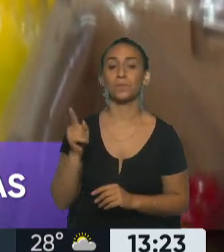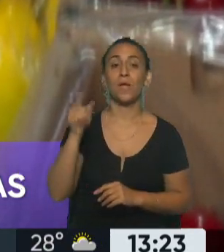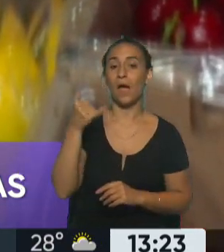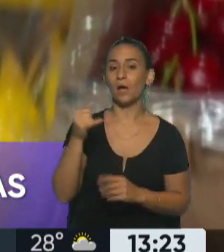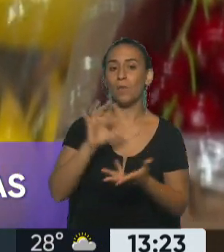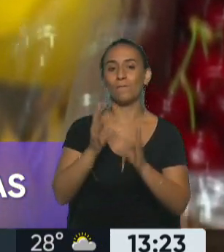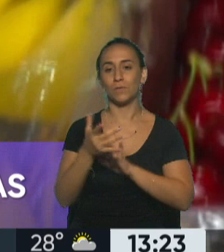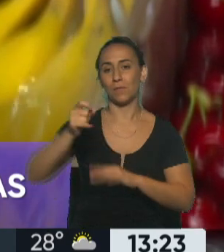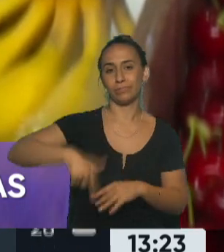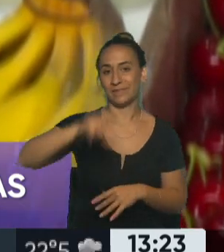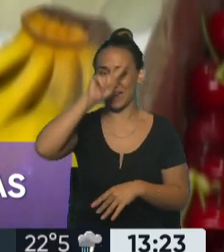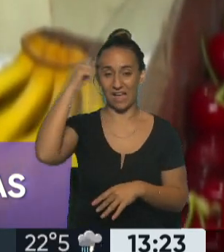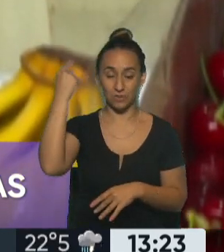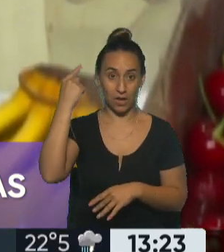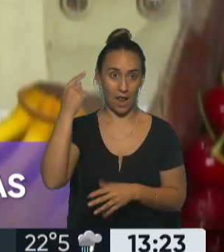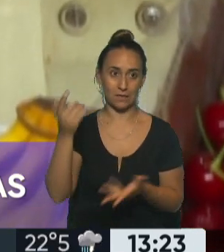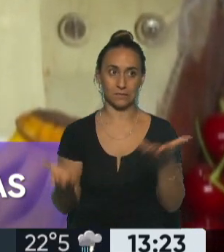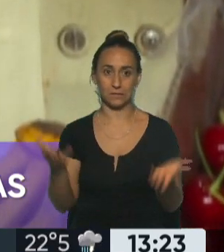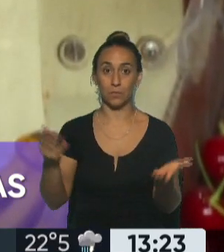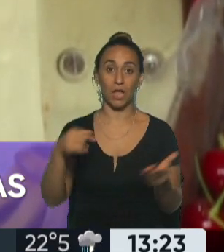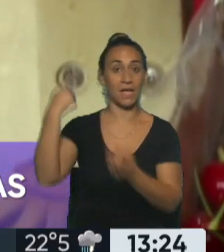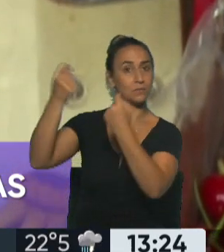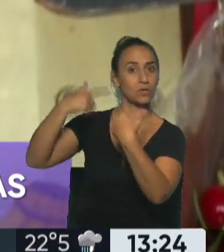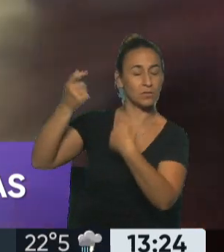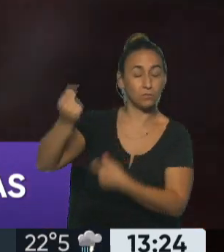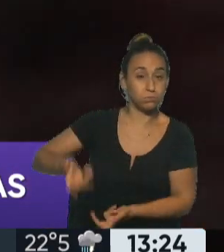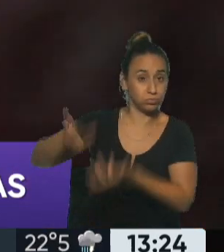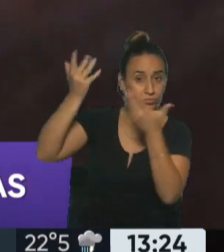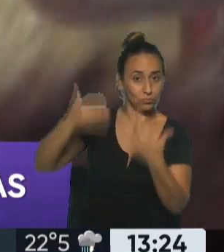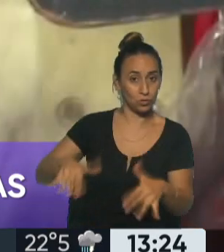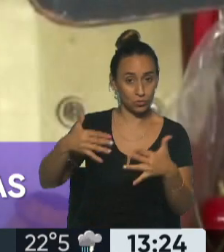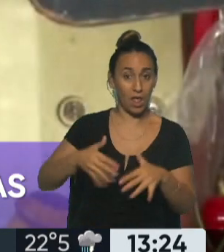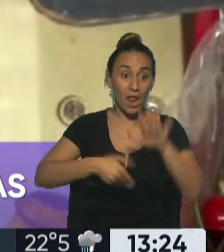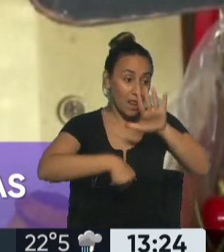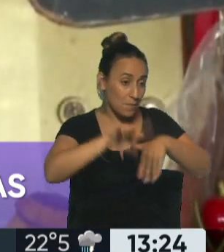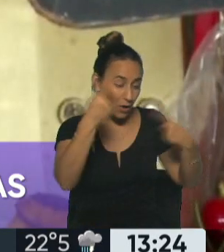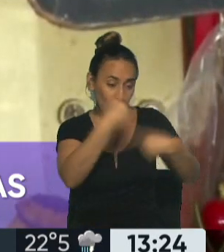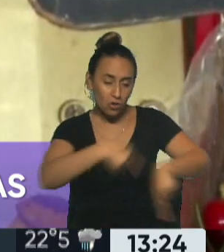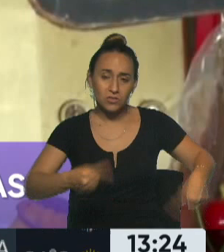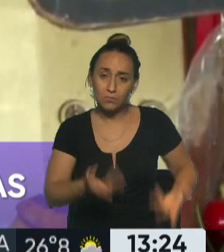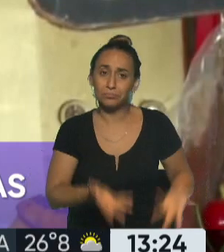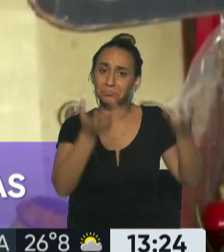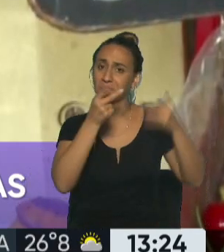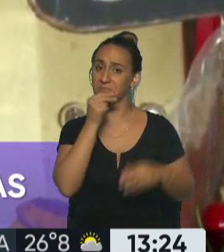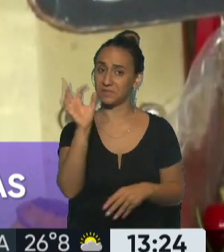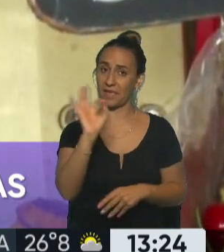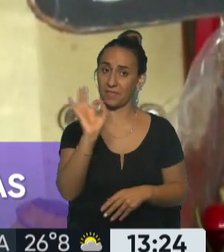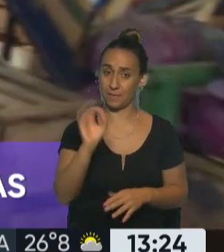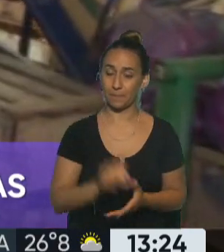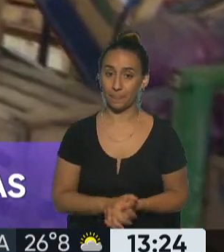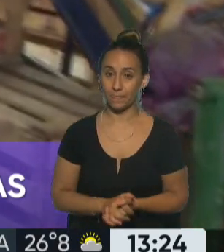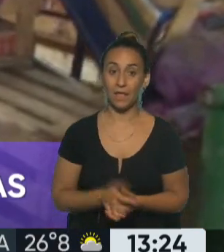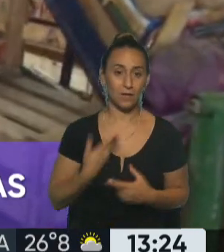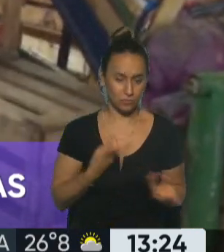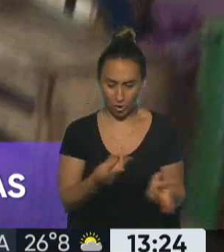para poder palear el incremento que ha tenido lo que viene de afuera claro claramente por eso la mayoría de las cosas no subió nada por ahora he comprado un poco de